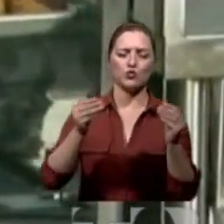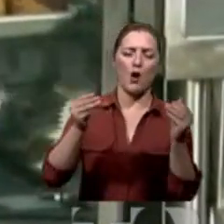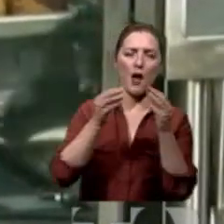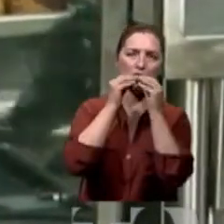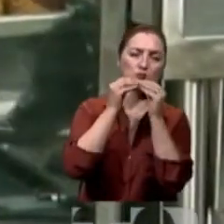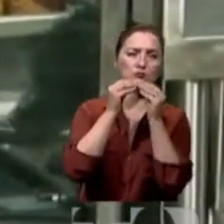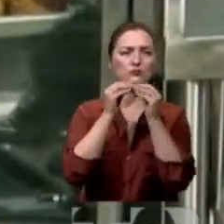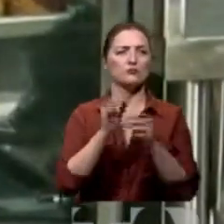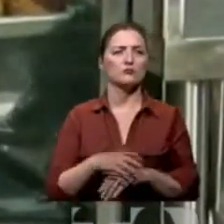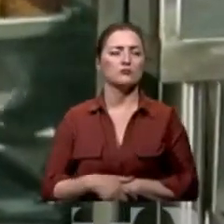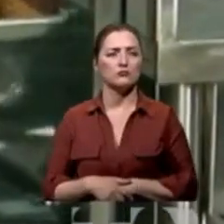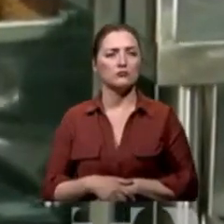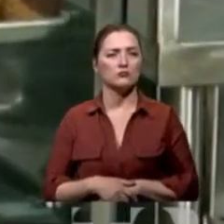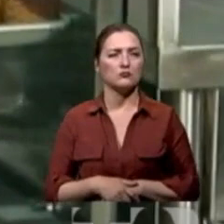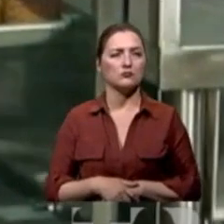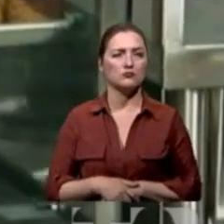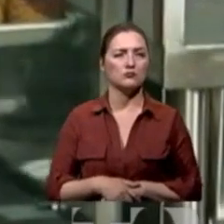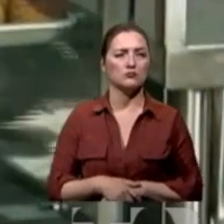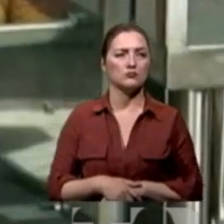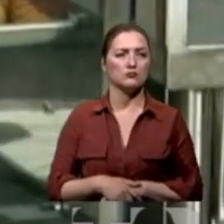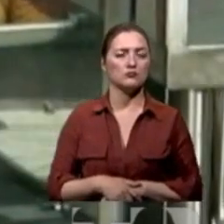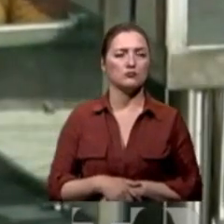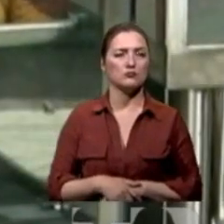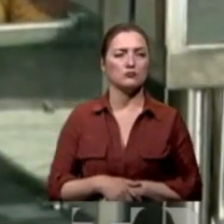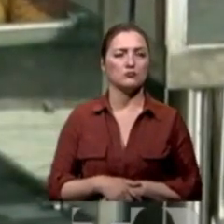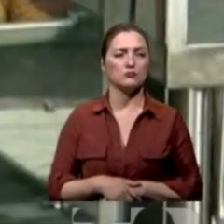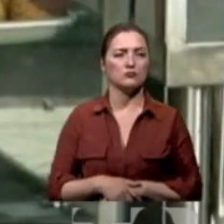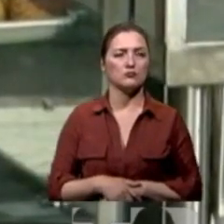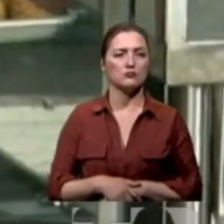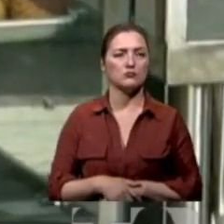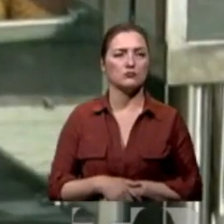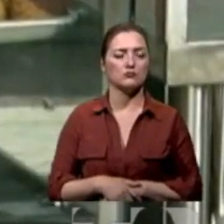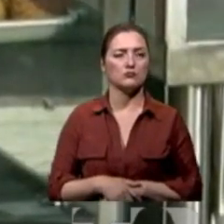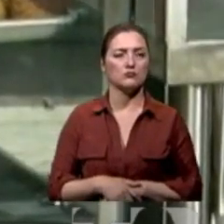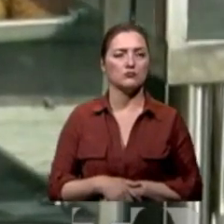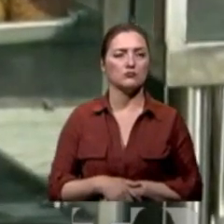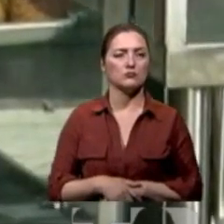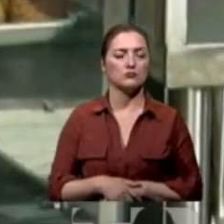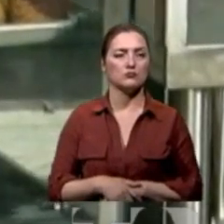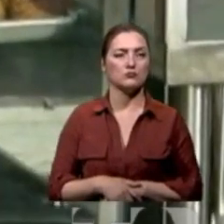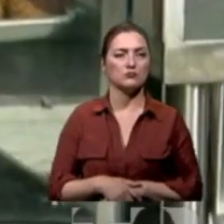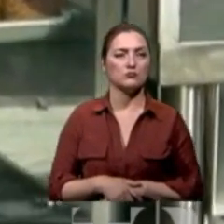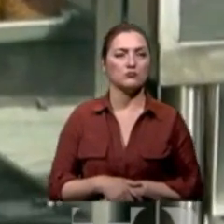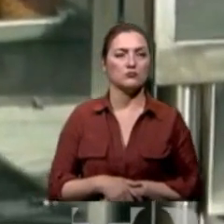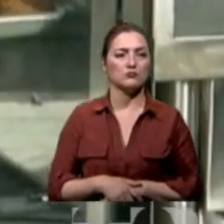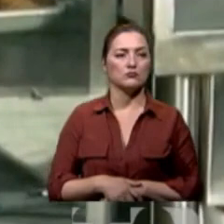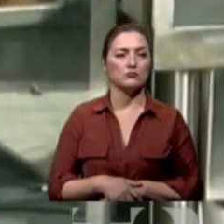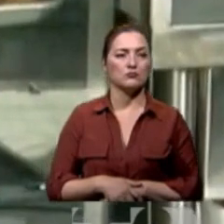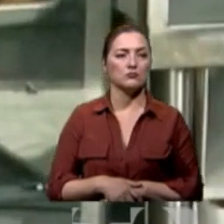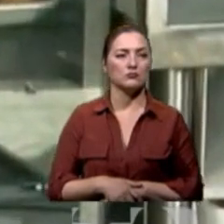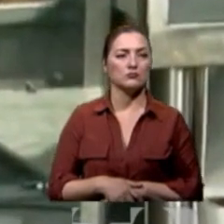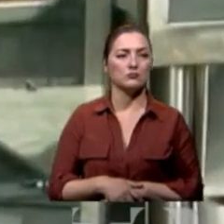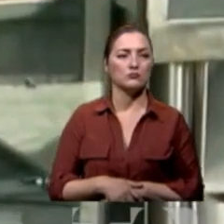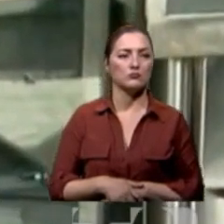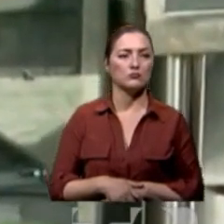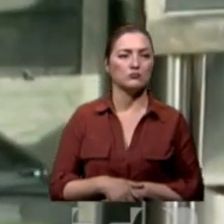el relleno, así que para mí, ya doy la calificación. ¿Seguro ya estamos escuchando la música? Suspenso, vamos ahora sí, mi Titi. Para